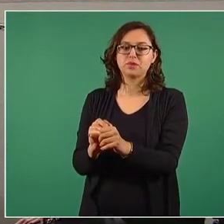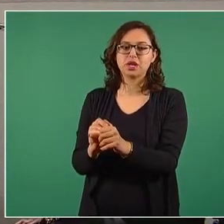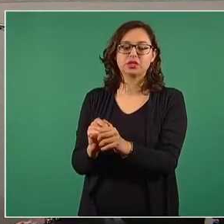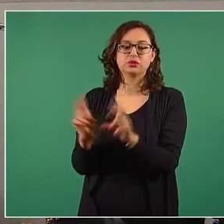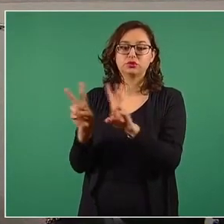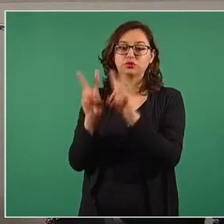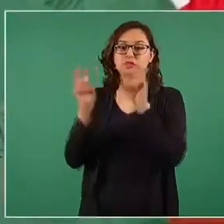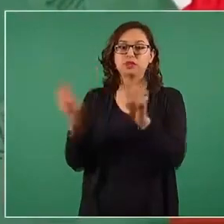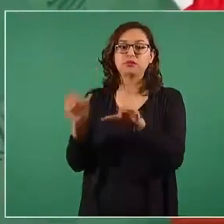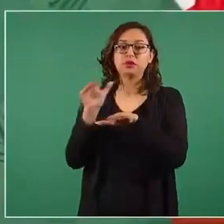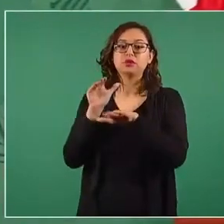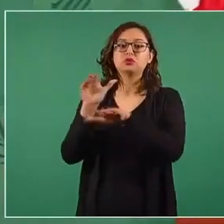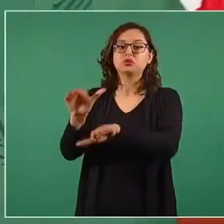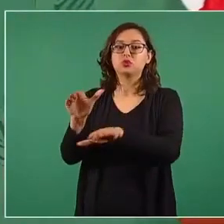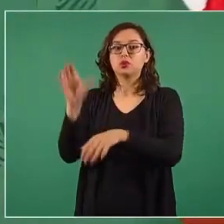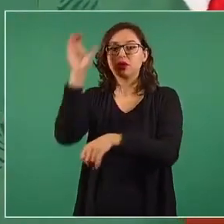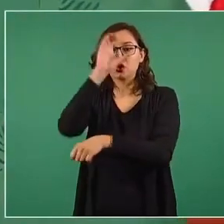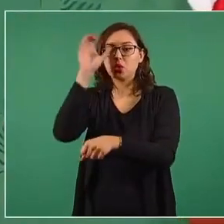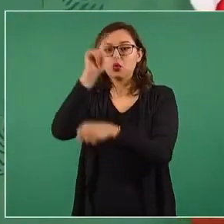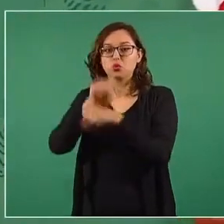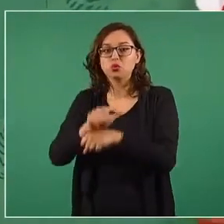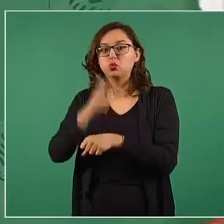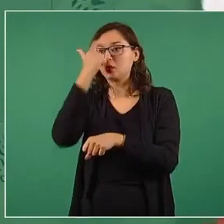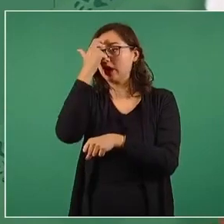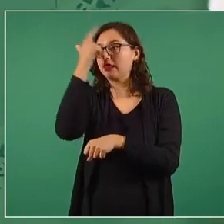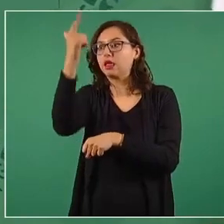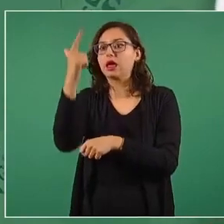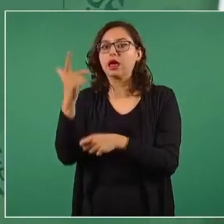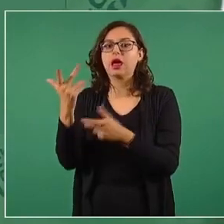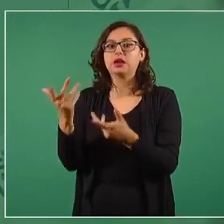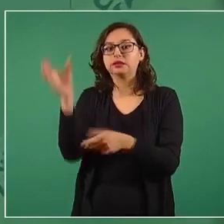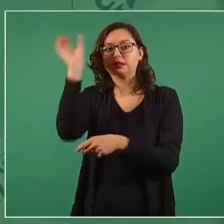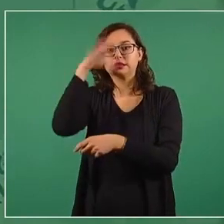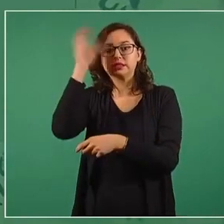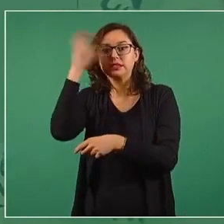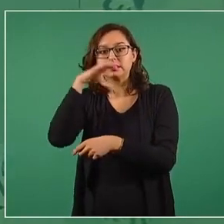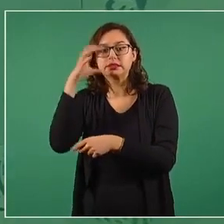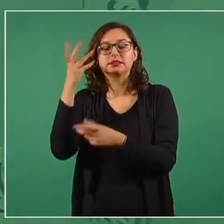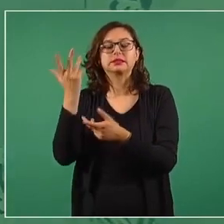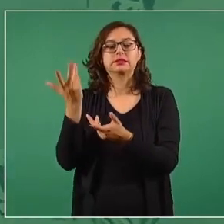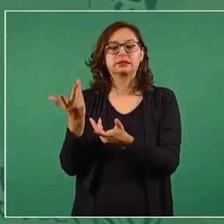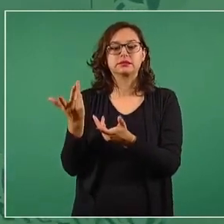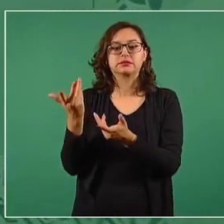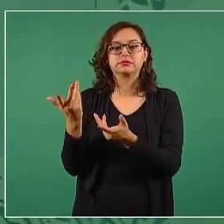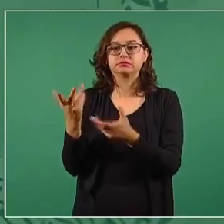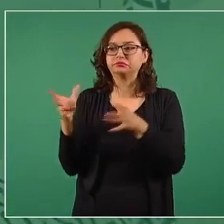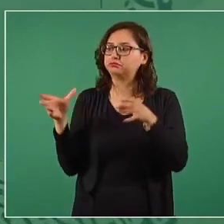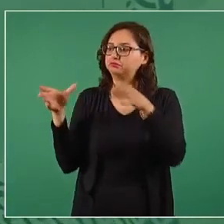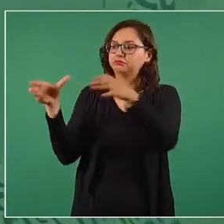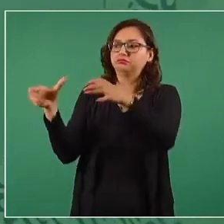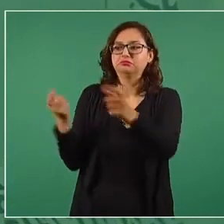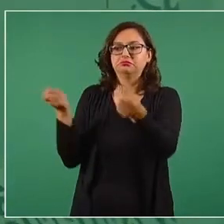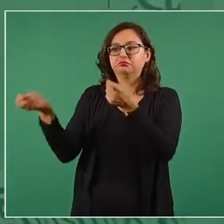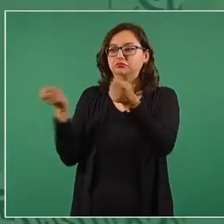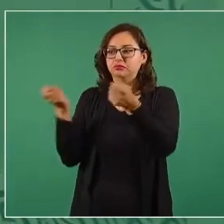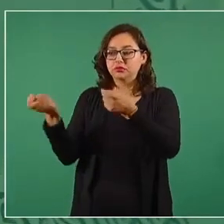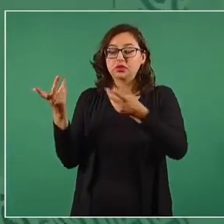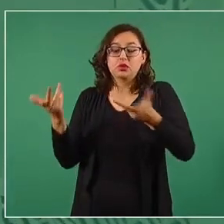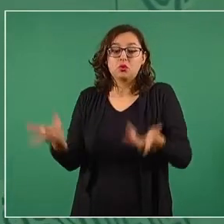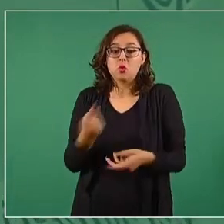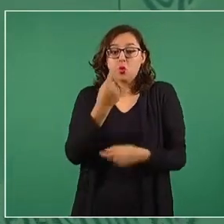pues todo lo relacionado con la cultura, con la creatividad, con la ciencia. Entonces, para poder